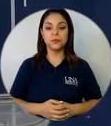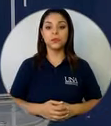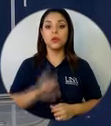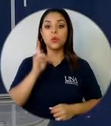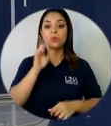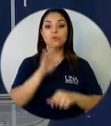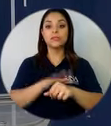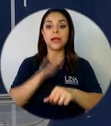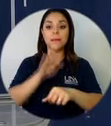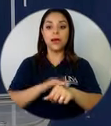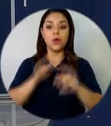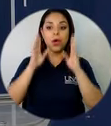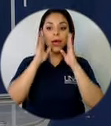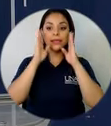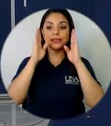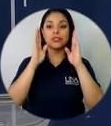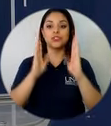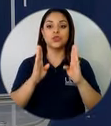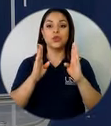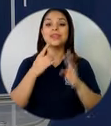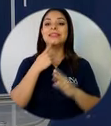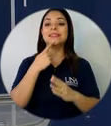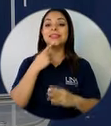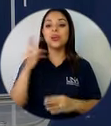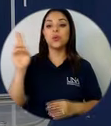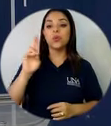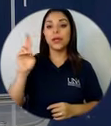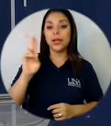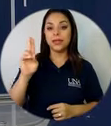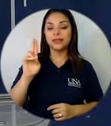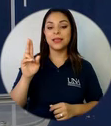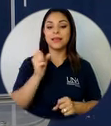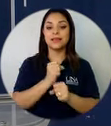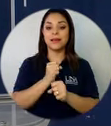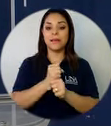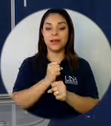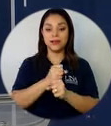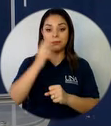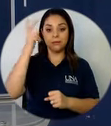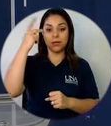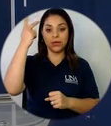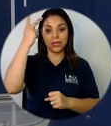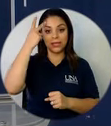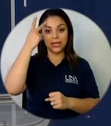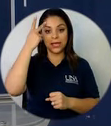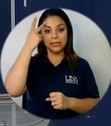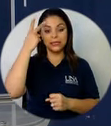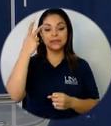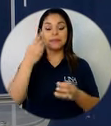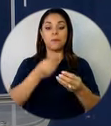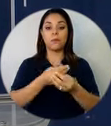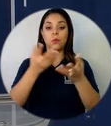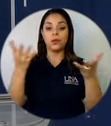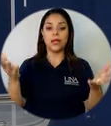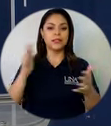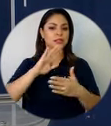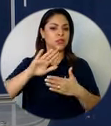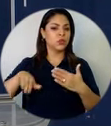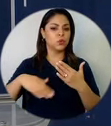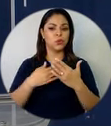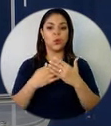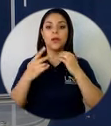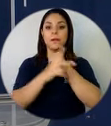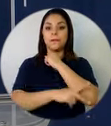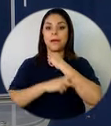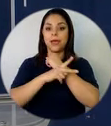de atención que hace el Estado de la Nación también es la urgencia de trabajar en políticas públicas de todo tipo en el